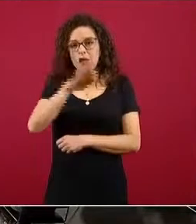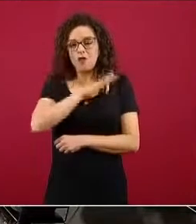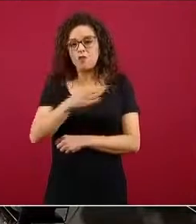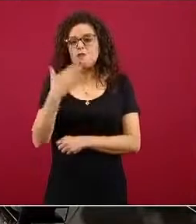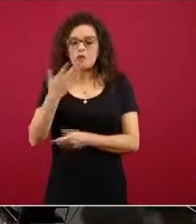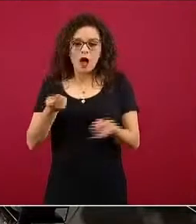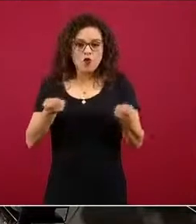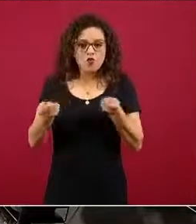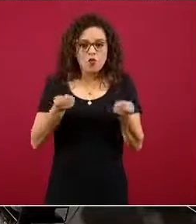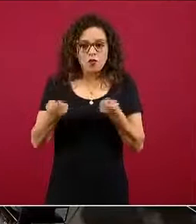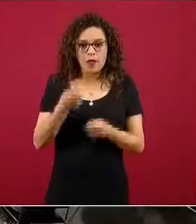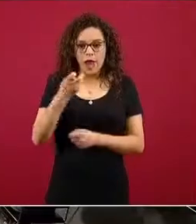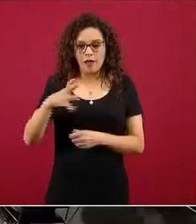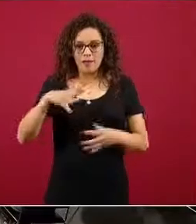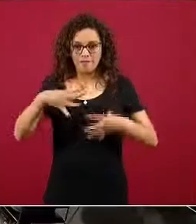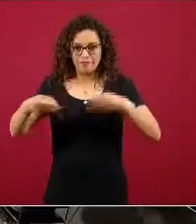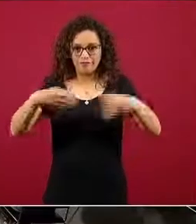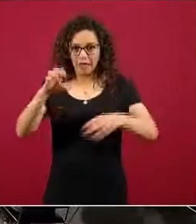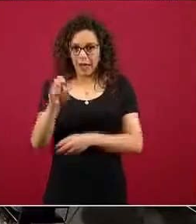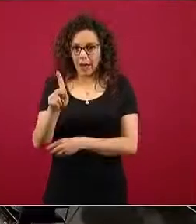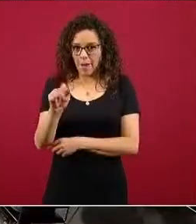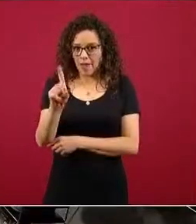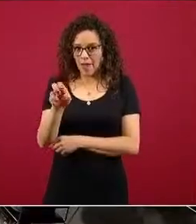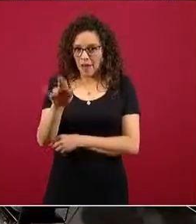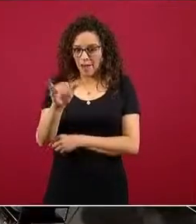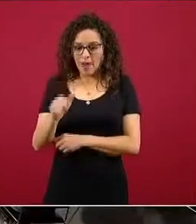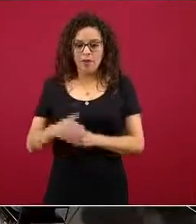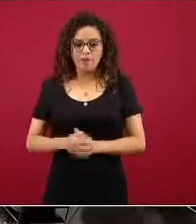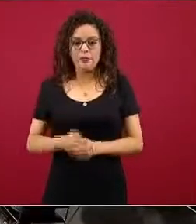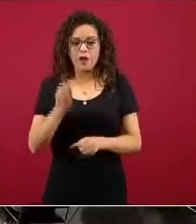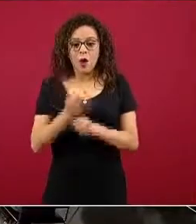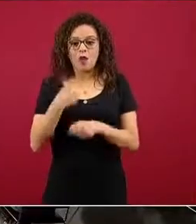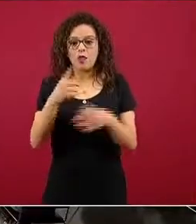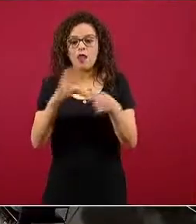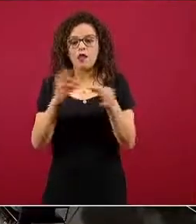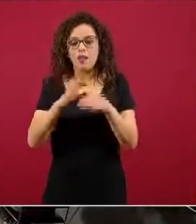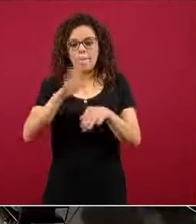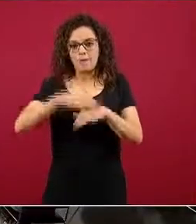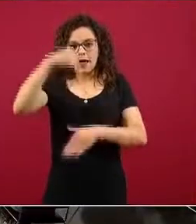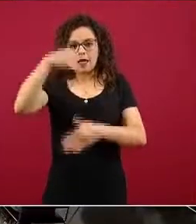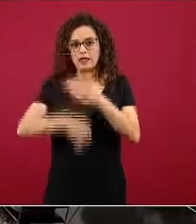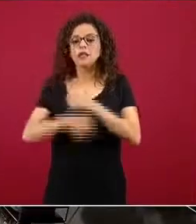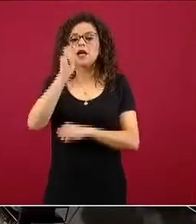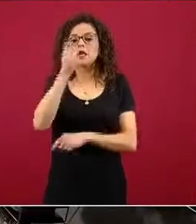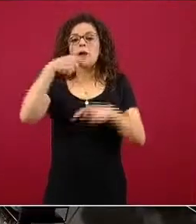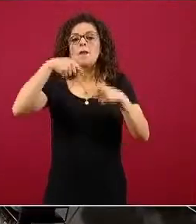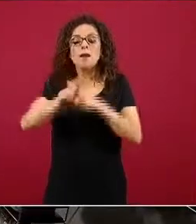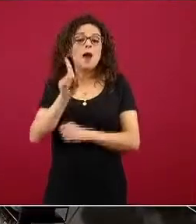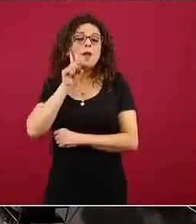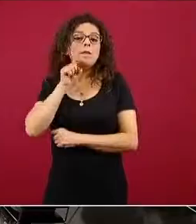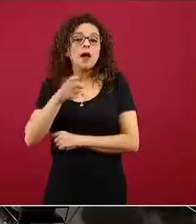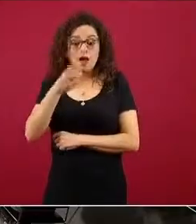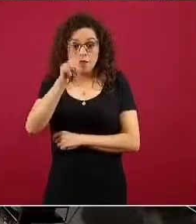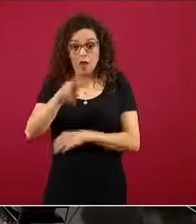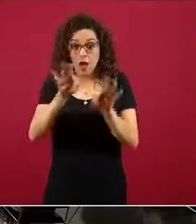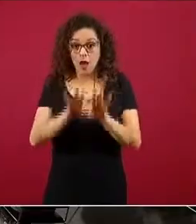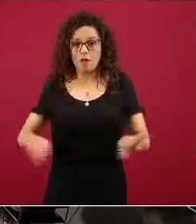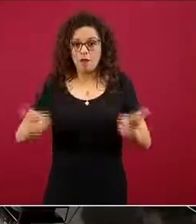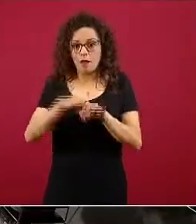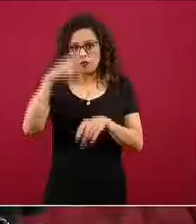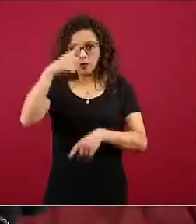quiero destacar, antes de darles algunos detalles sobre el operativo de mañana, la importancia que tiene esto en el manejo general de la